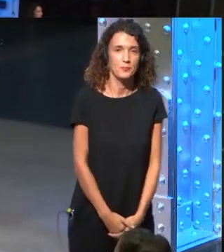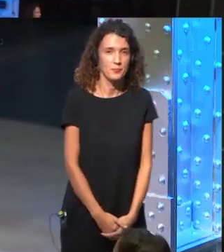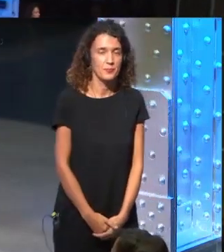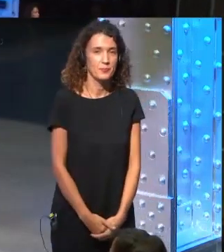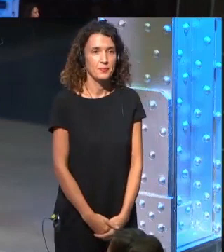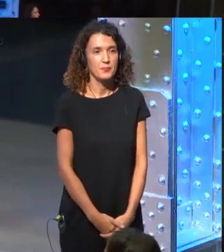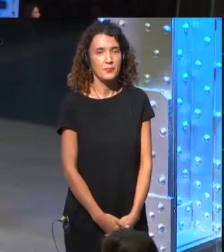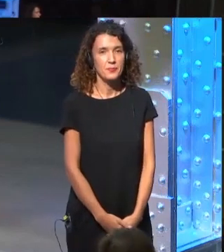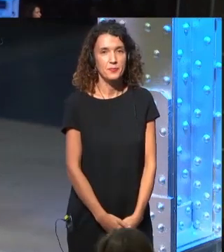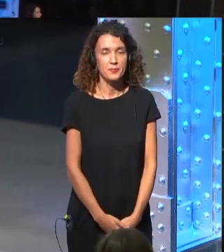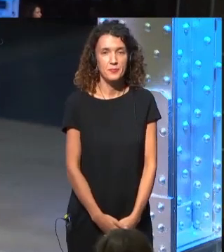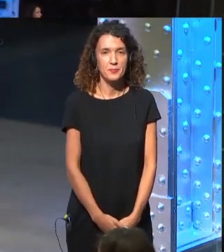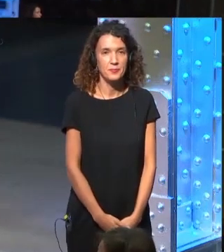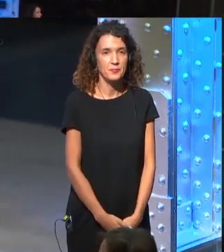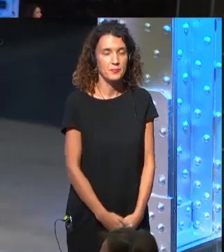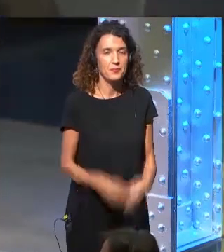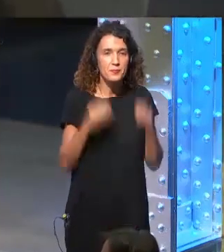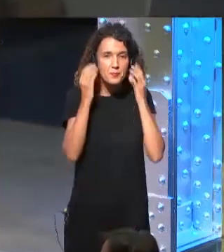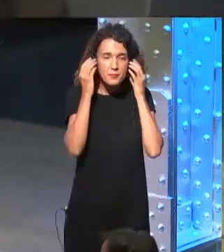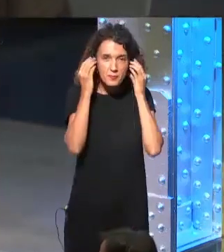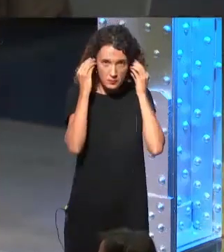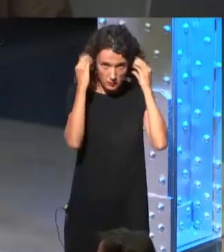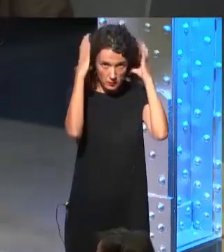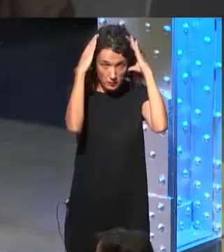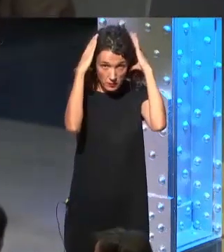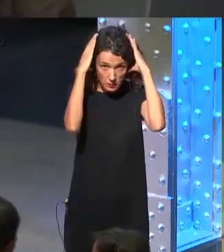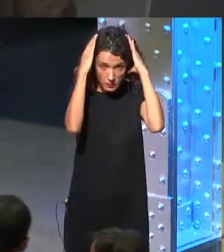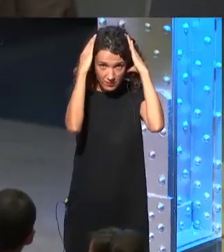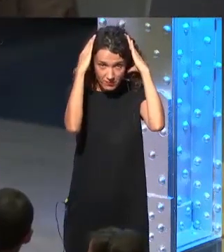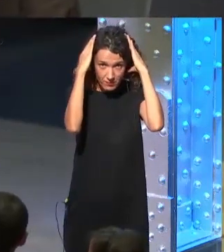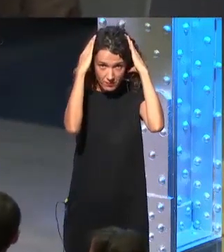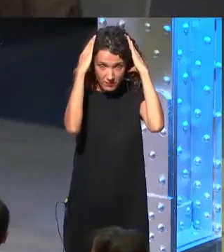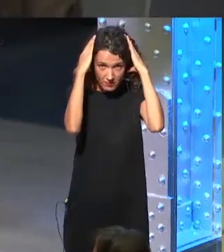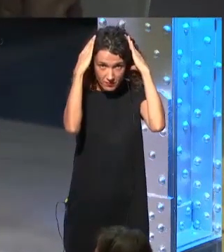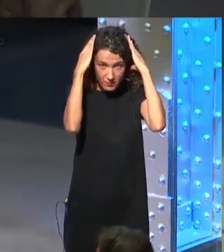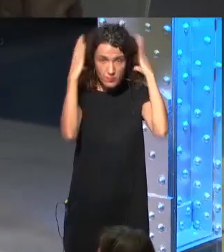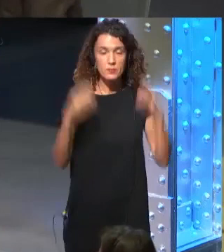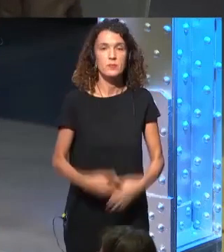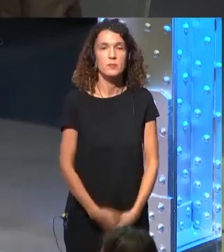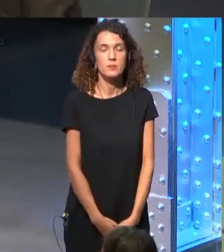Great. Brilliant as ever.